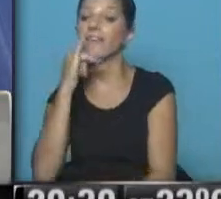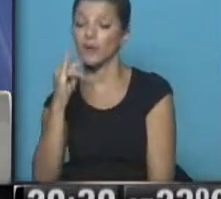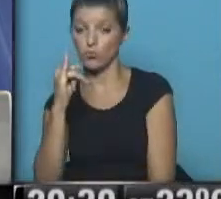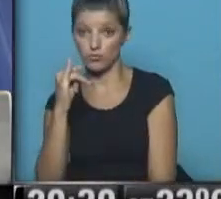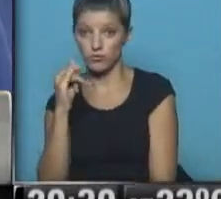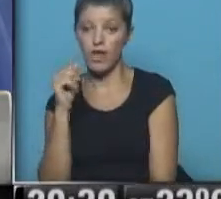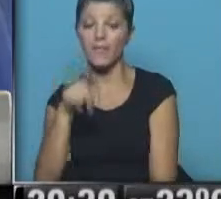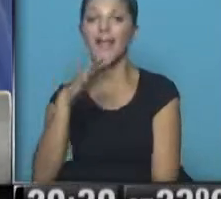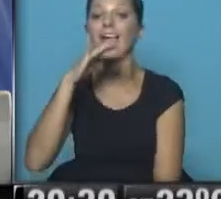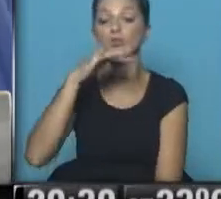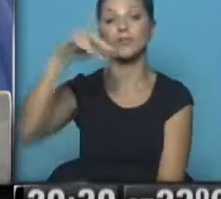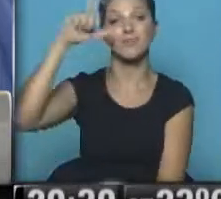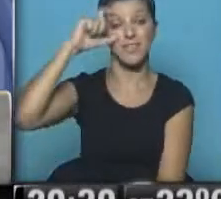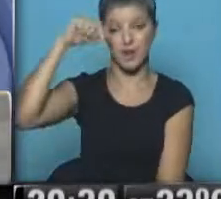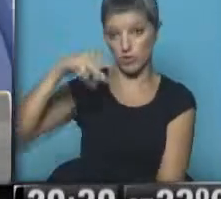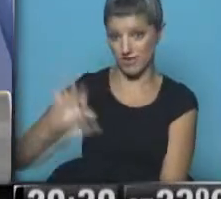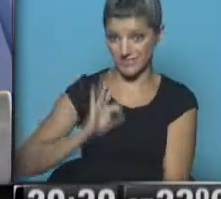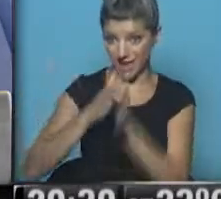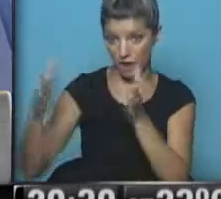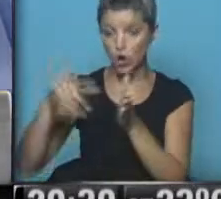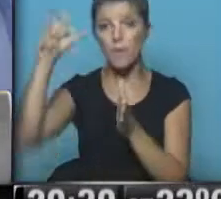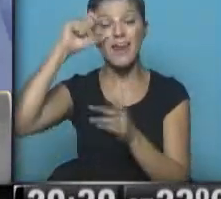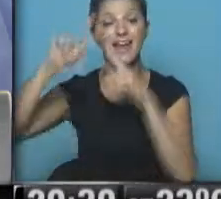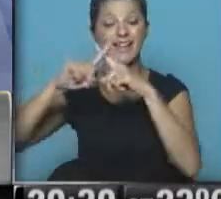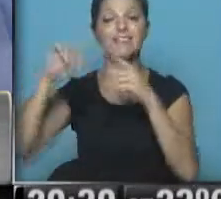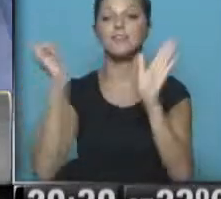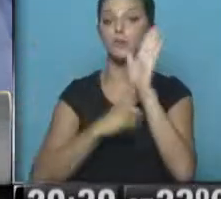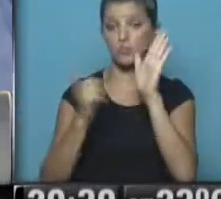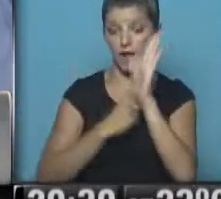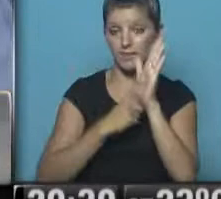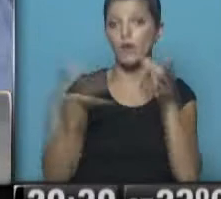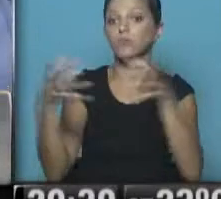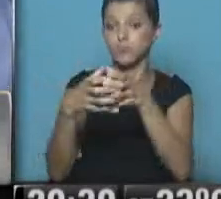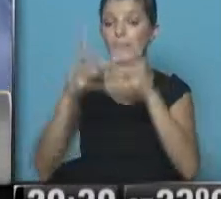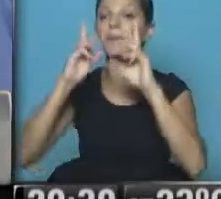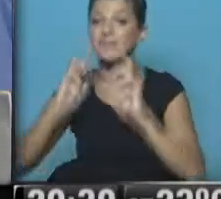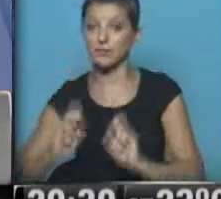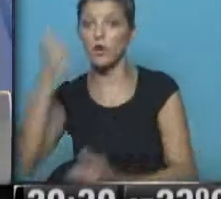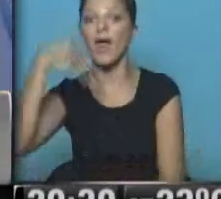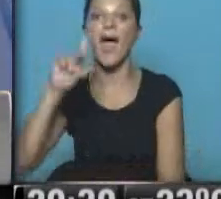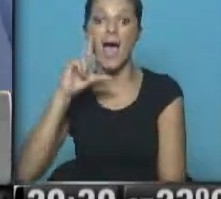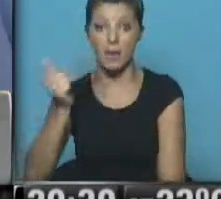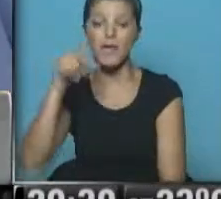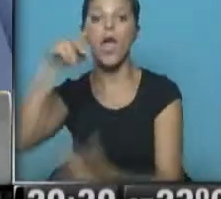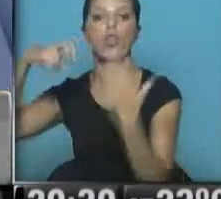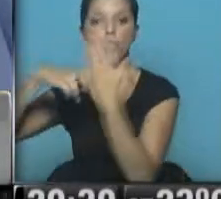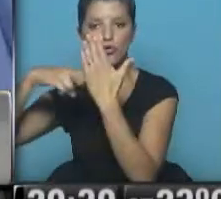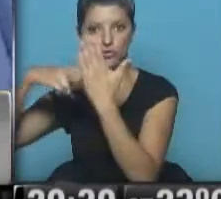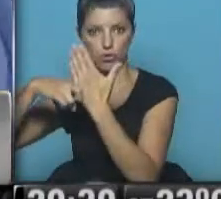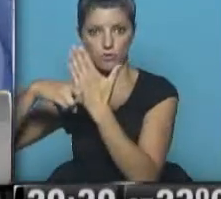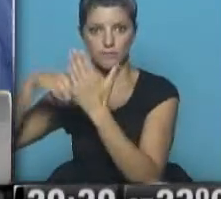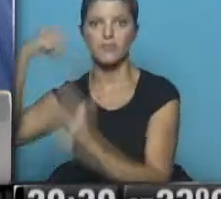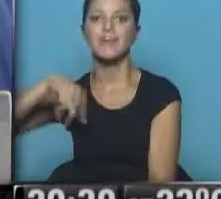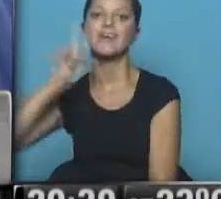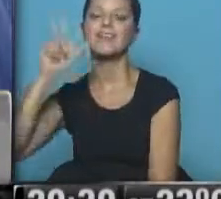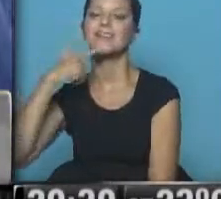formulada el 14 de enero de este año por el ex titular de la unidad fiscal de investigación de la causa amia el doctor alberto